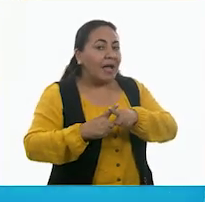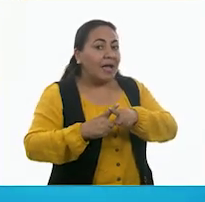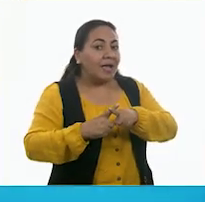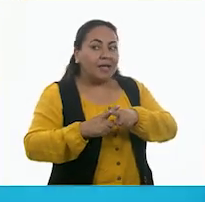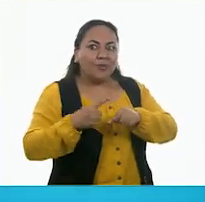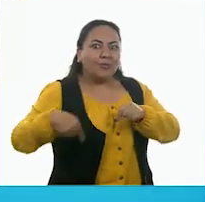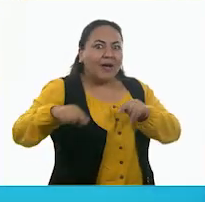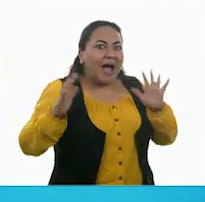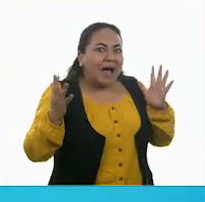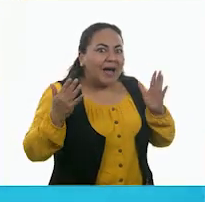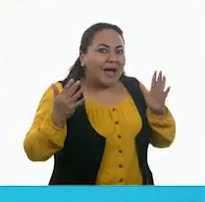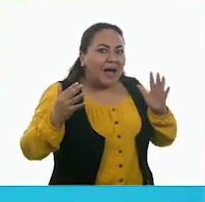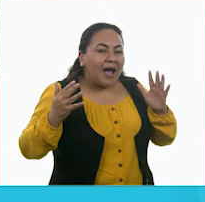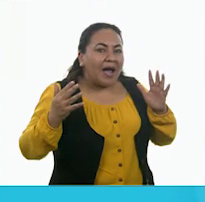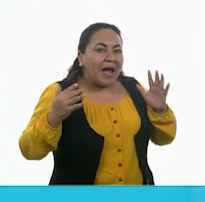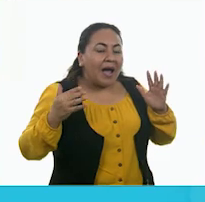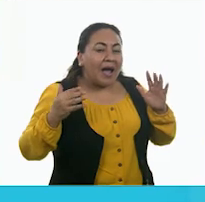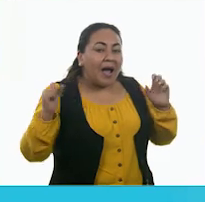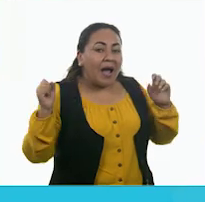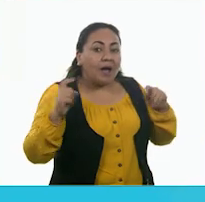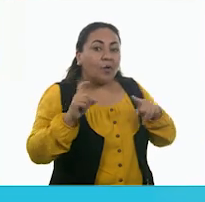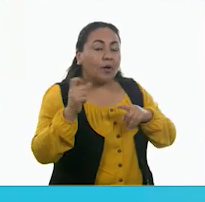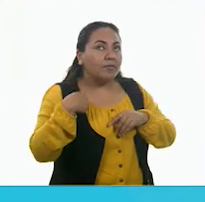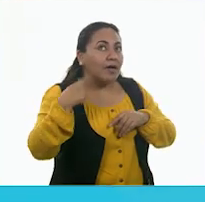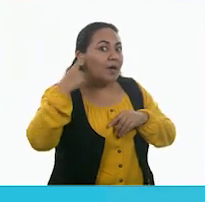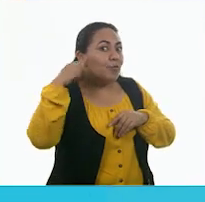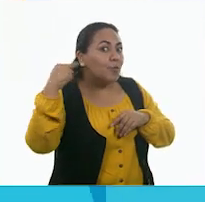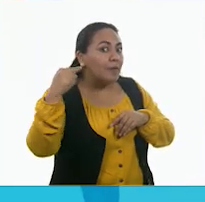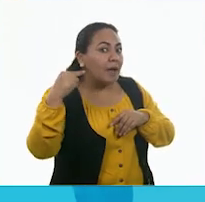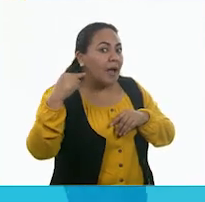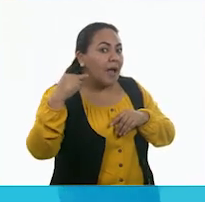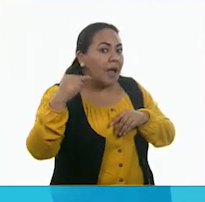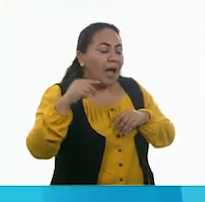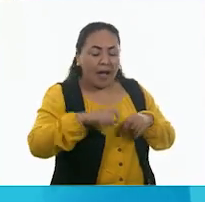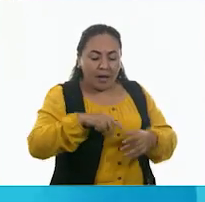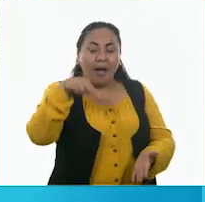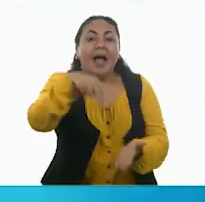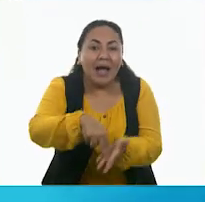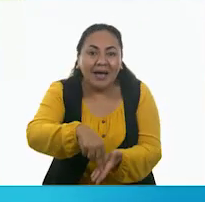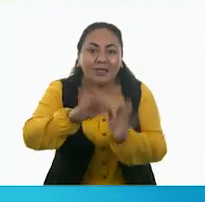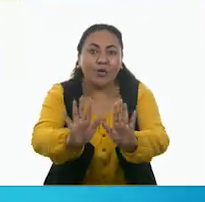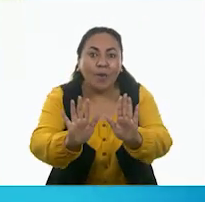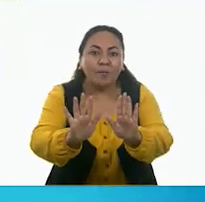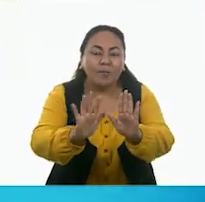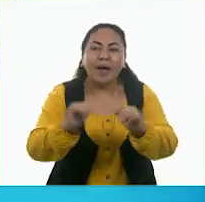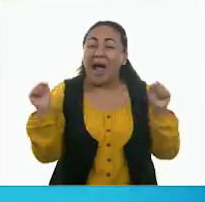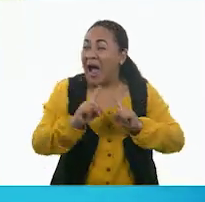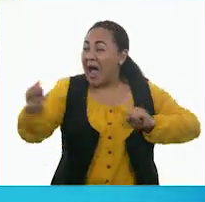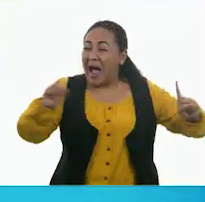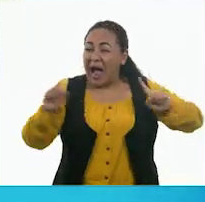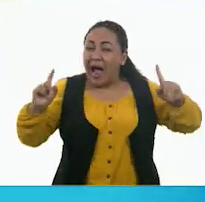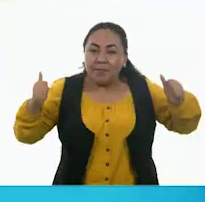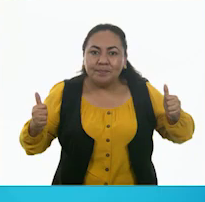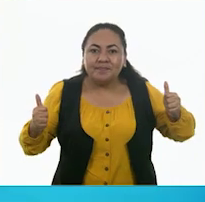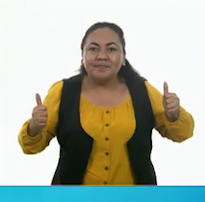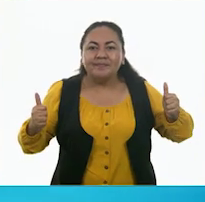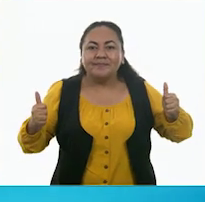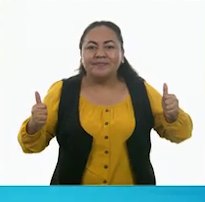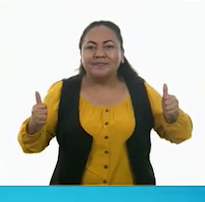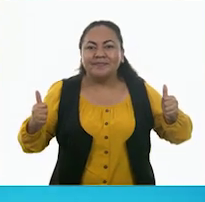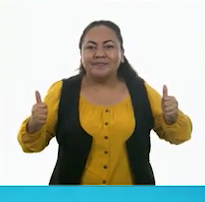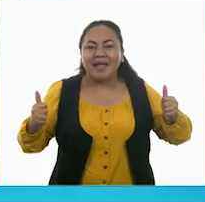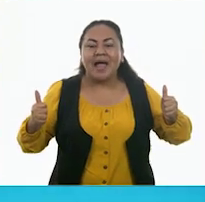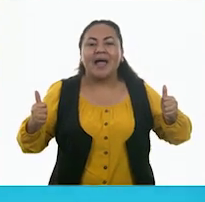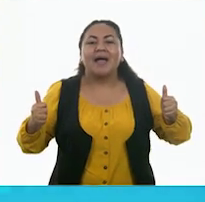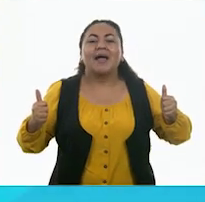momento todos echaban a correr. Al que se le mencionaba, saltaba diciendo stop. Todos tenían que quedarse quietos. Y